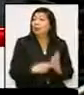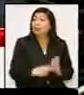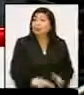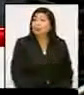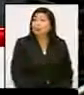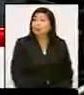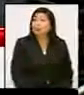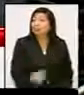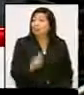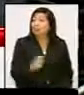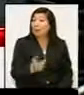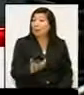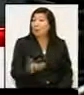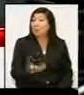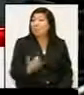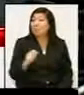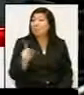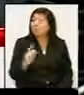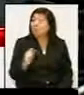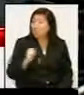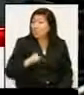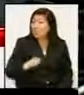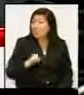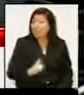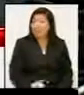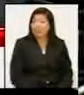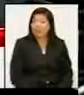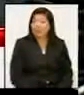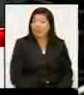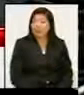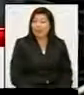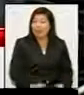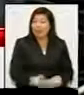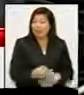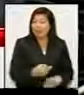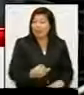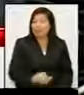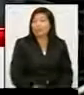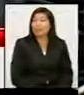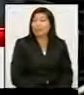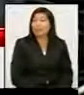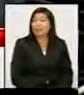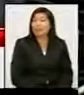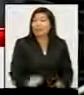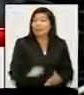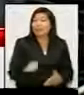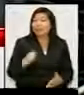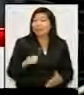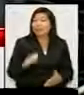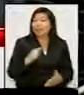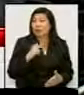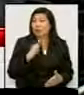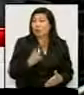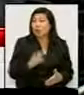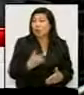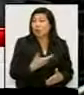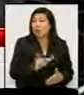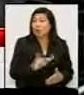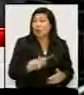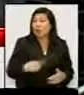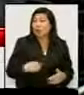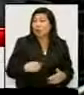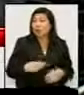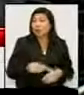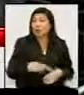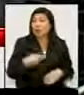supervisor. Si no es la municipalidad, será la municipalidad provincial, y si no será la municipalidad provincial, será el gobierno regional, y si